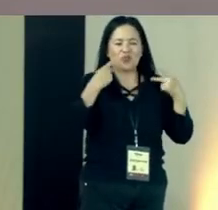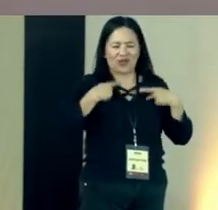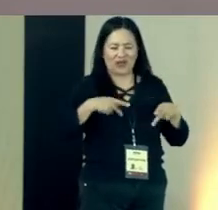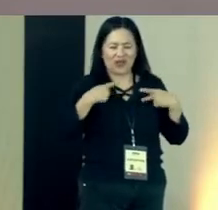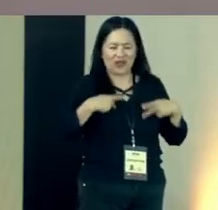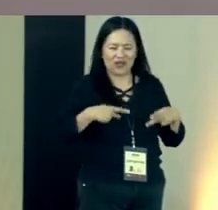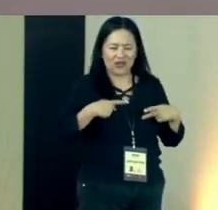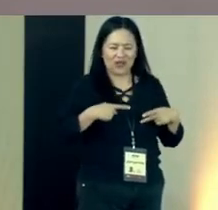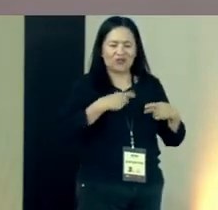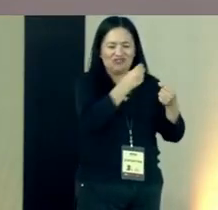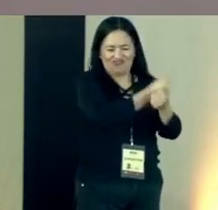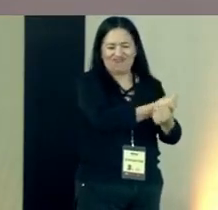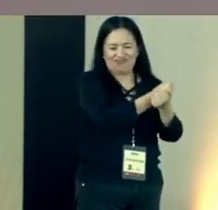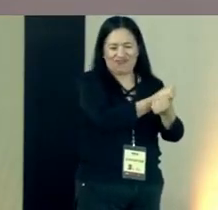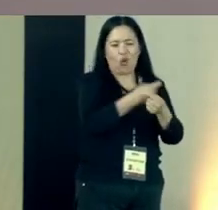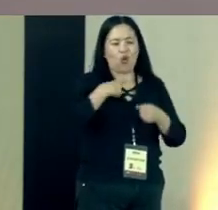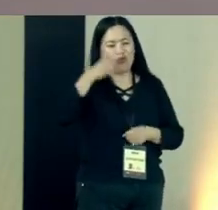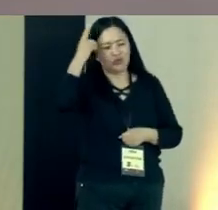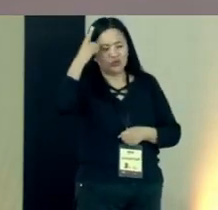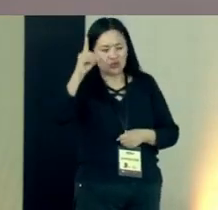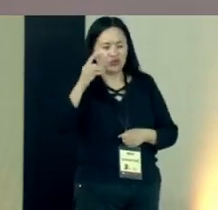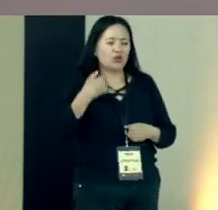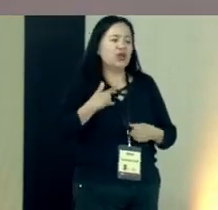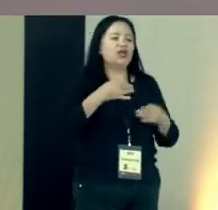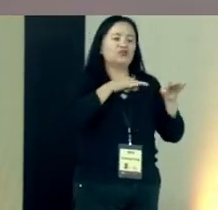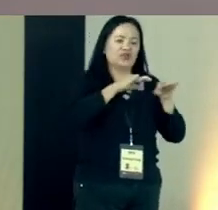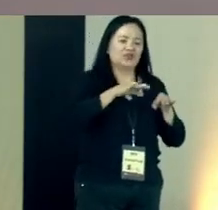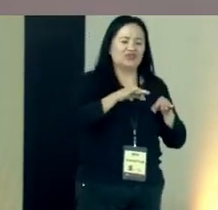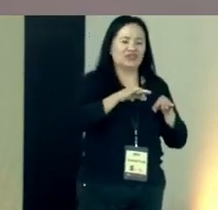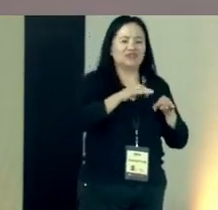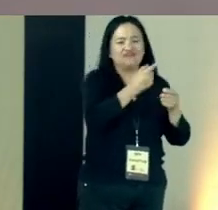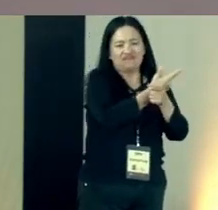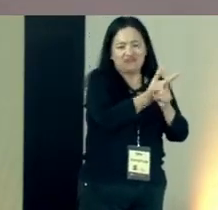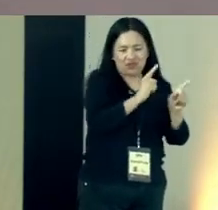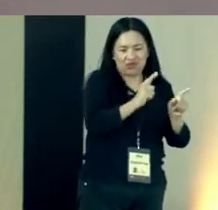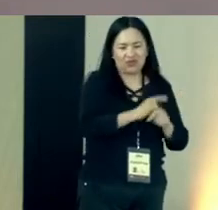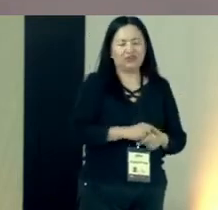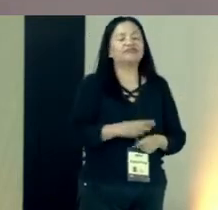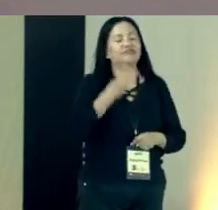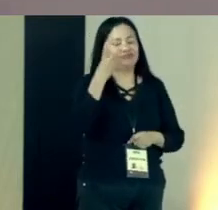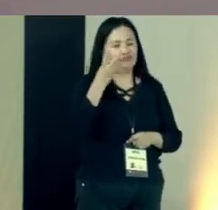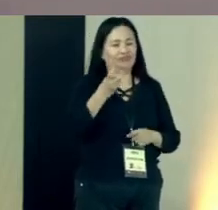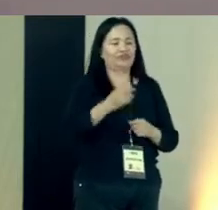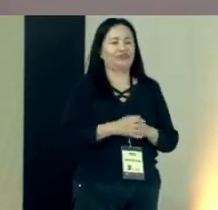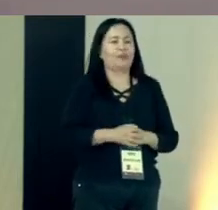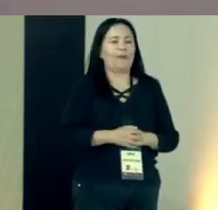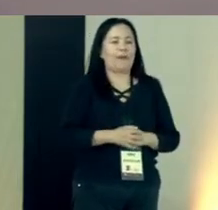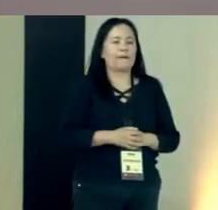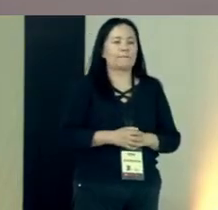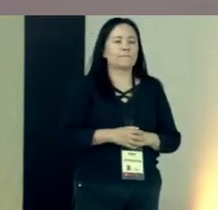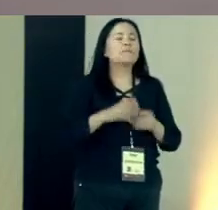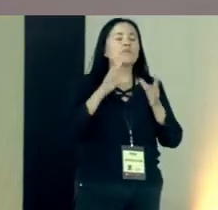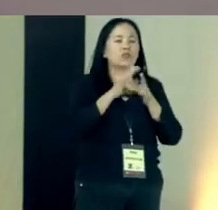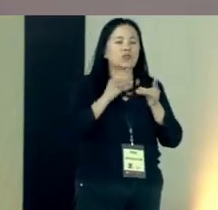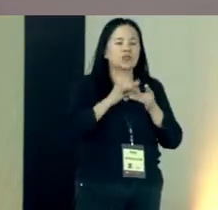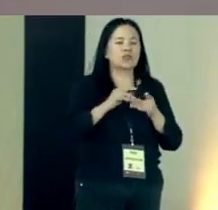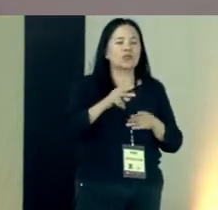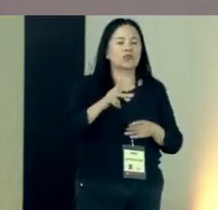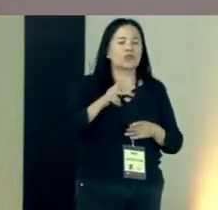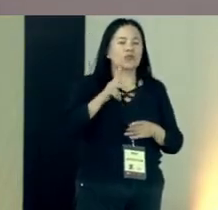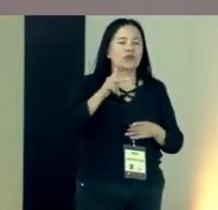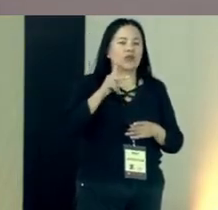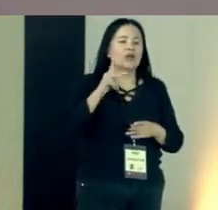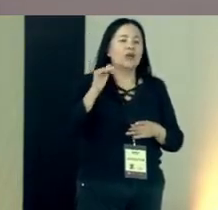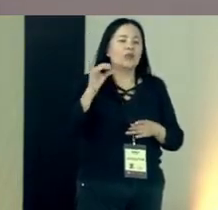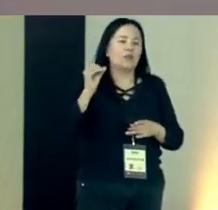los propietarios de mano de obra esclava y los trabajadores libres. O sea, este es uno de los motivos por los que Paula tenía muchas